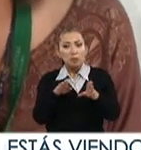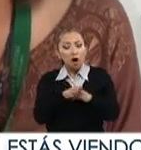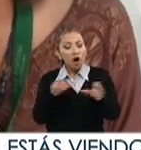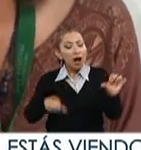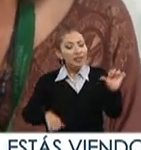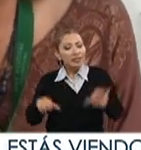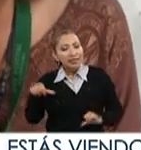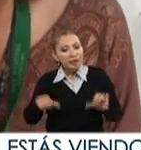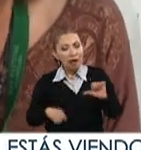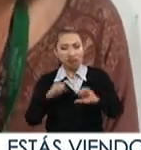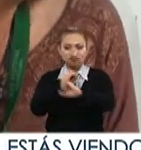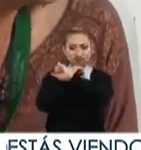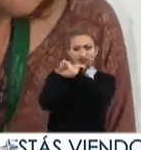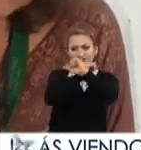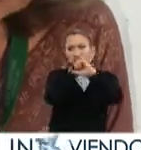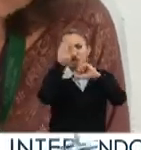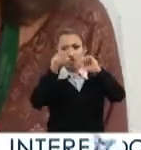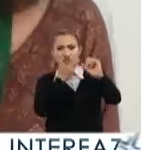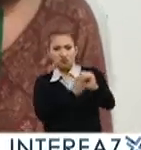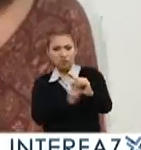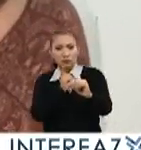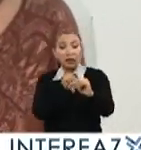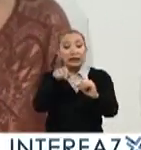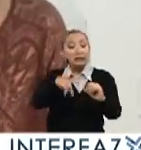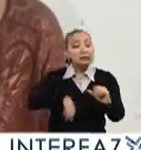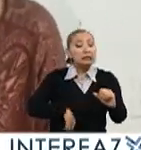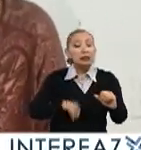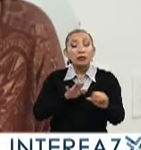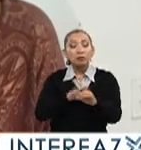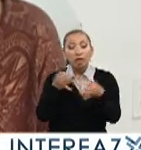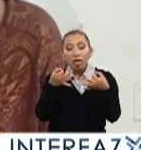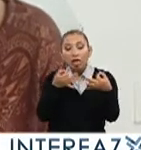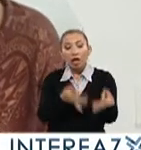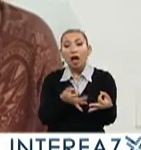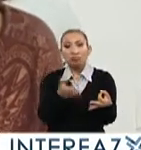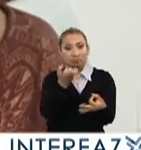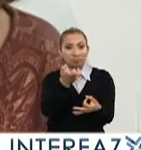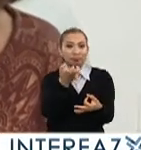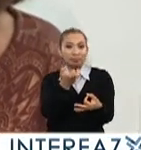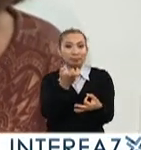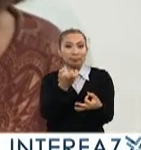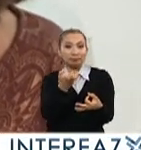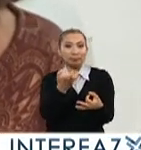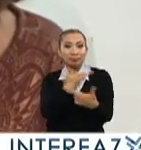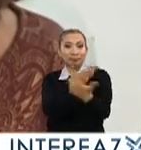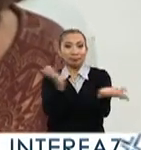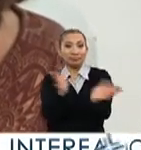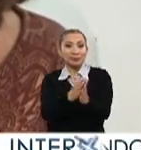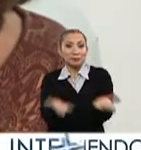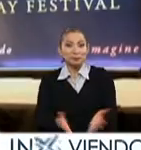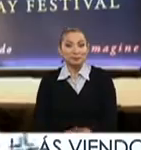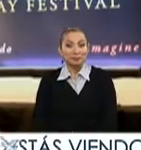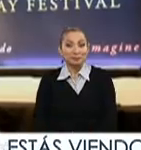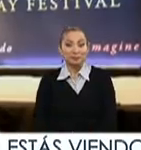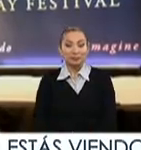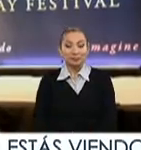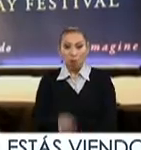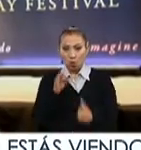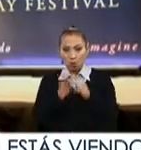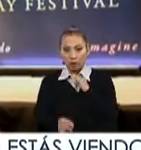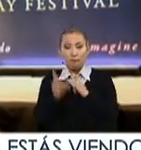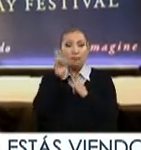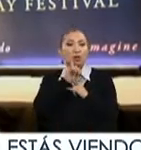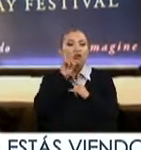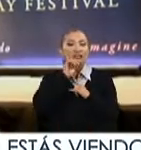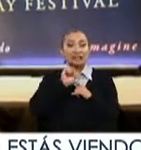una actividad de resistencia, lo que ha interesado muchísimo es esto, que le regalen libros. Finalmente,